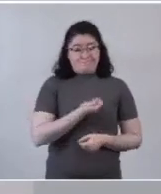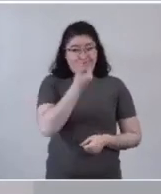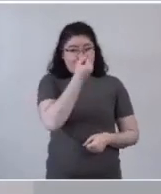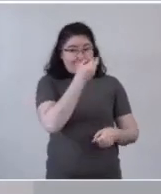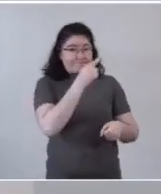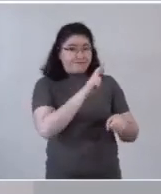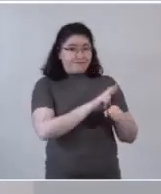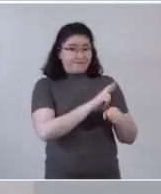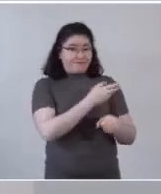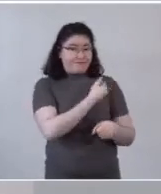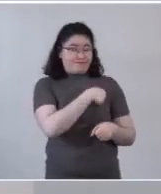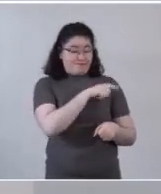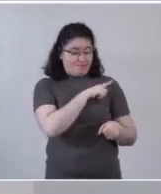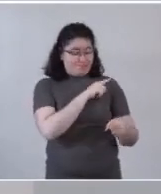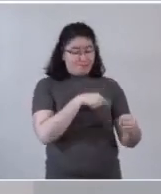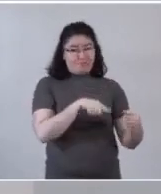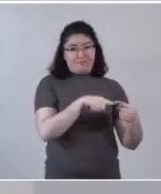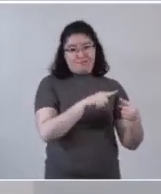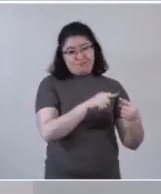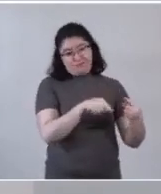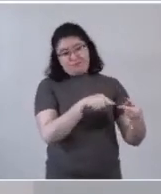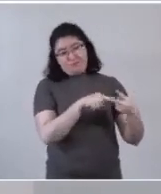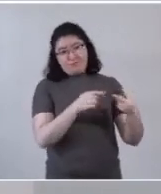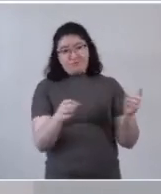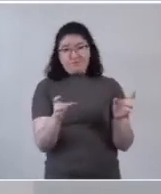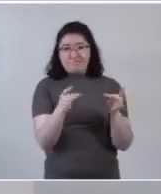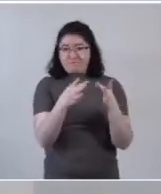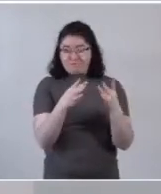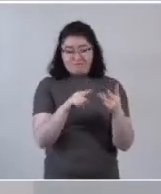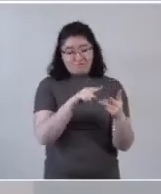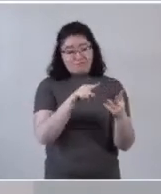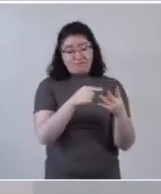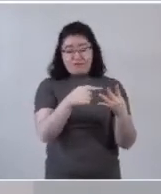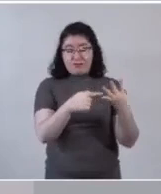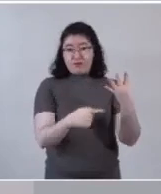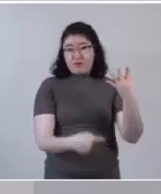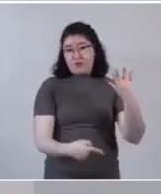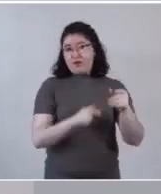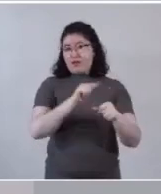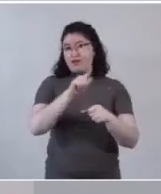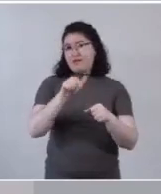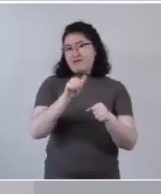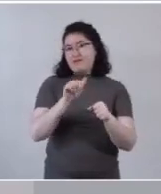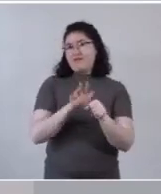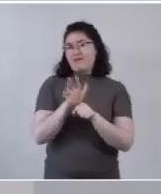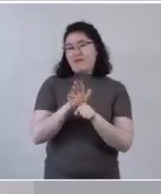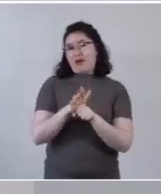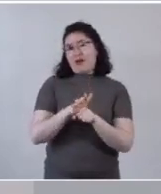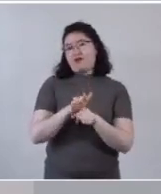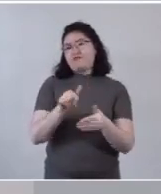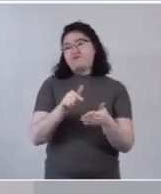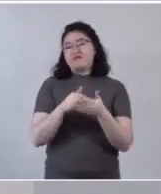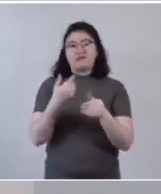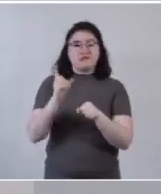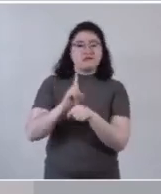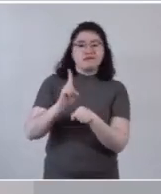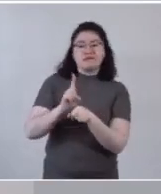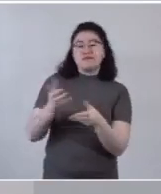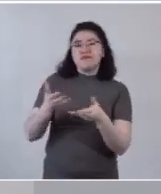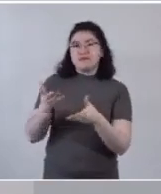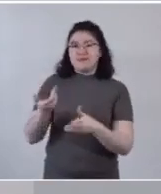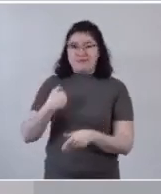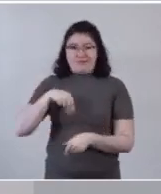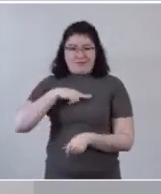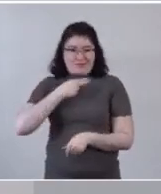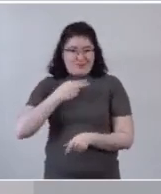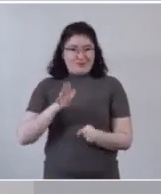Salud y las áreas de emergencia, por supuesto, y después muchas otras áreas que están todos los días, por ejemplo, en nuestro caso, en la Secretaría